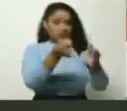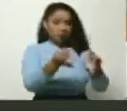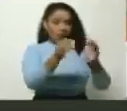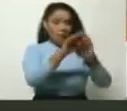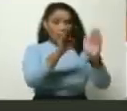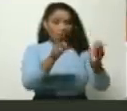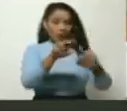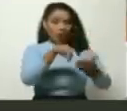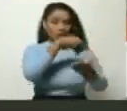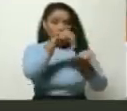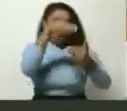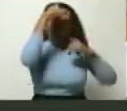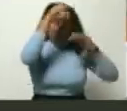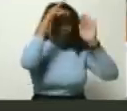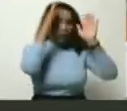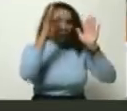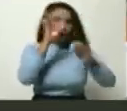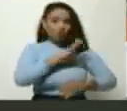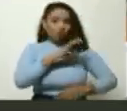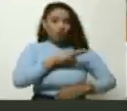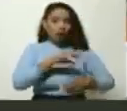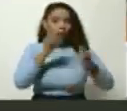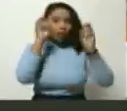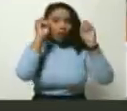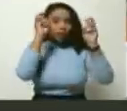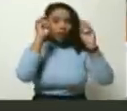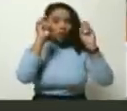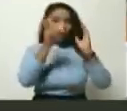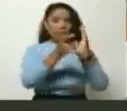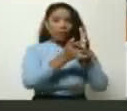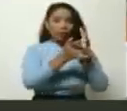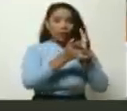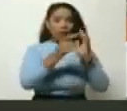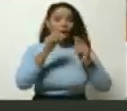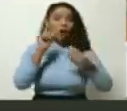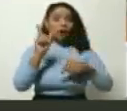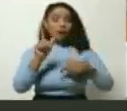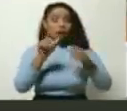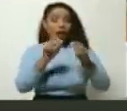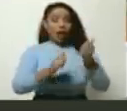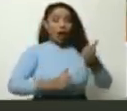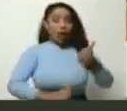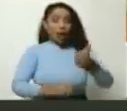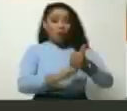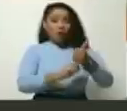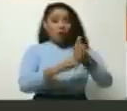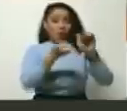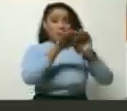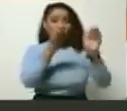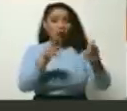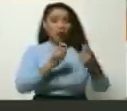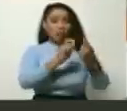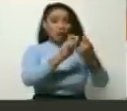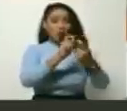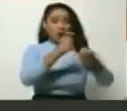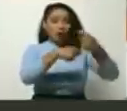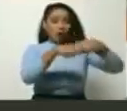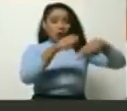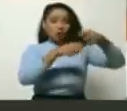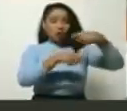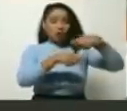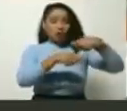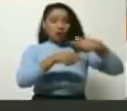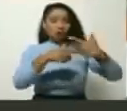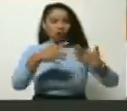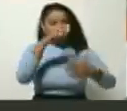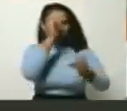de Atención Social, organismo técnico auxiliar de la Mesa de Diálogo y Negociación, que